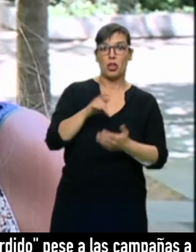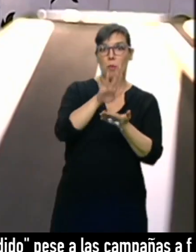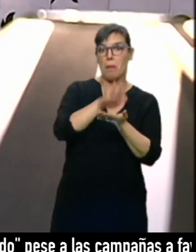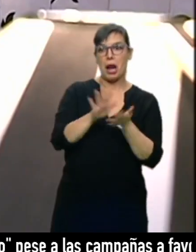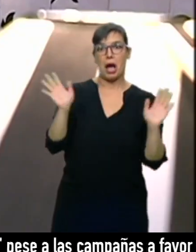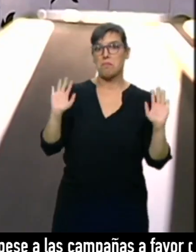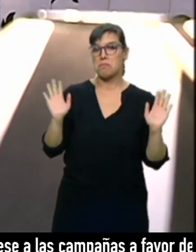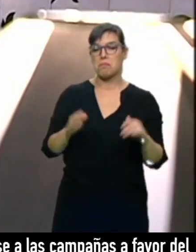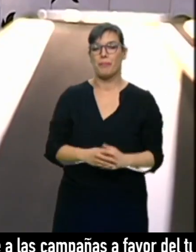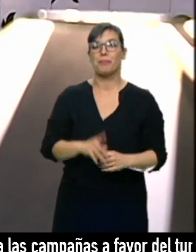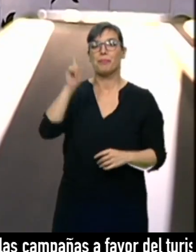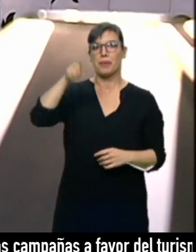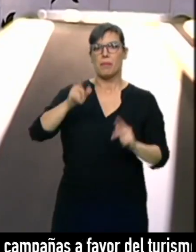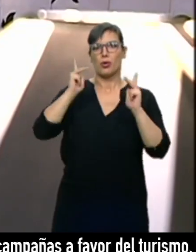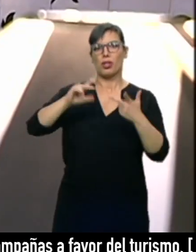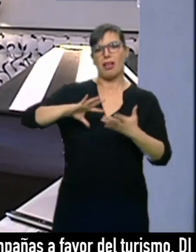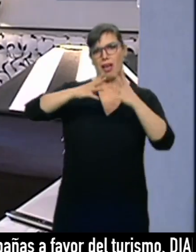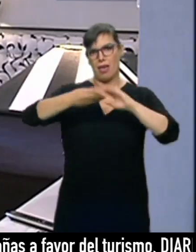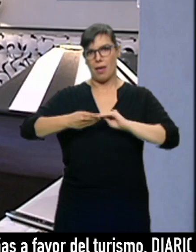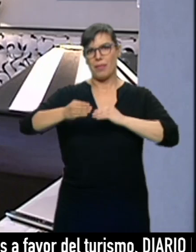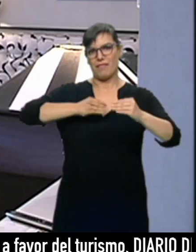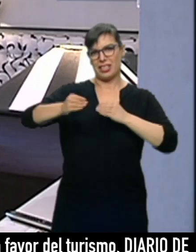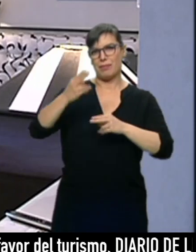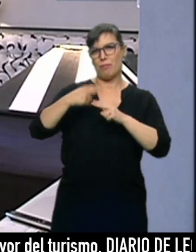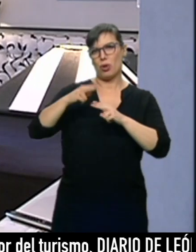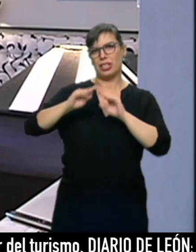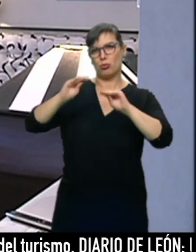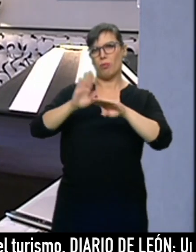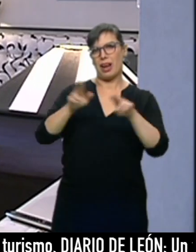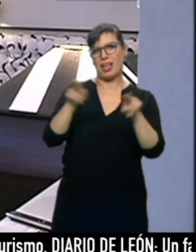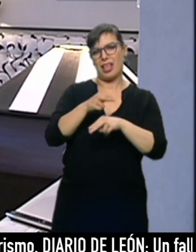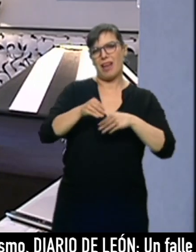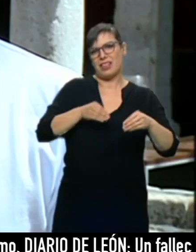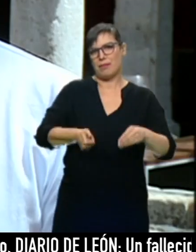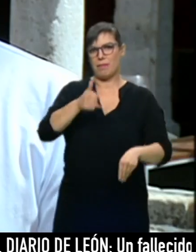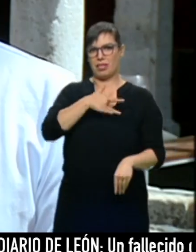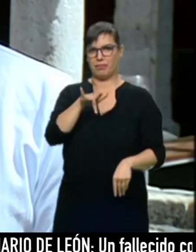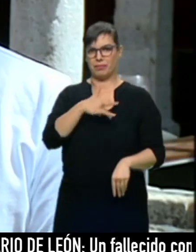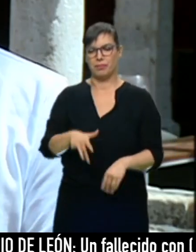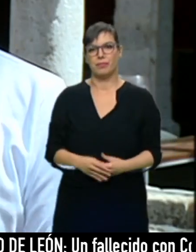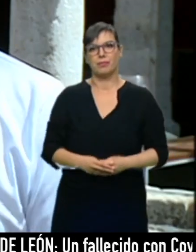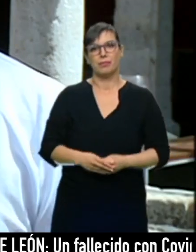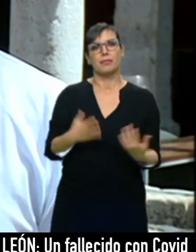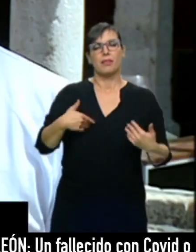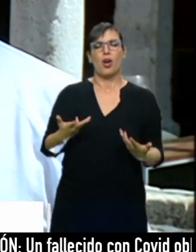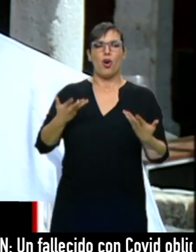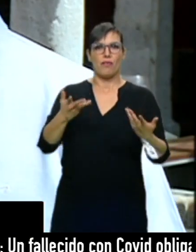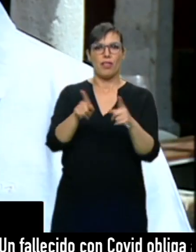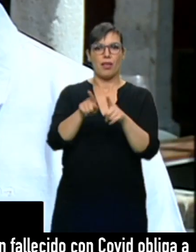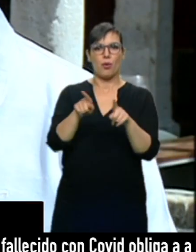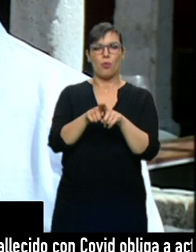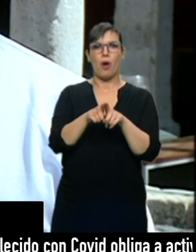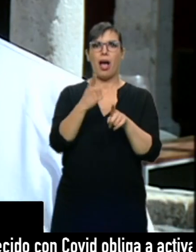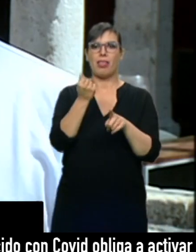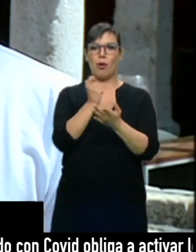nada. También los hoteles se adaptan y son más flexibles en su política de cancelaciones. Se está ofreciendo un aplazamiento del depósito para